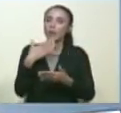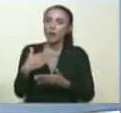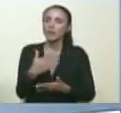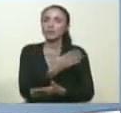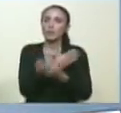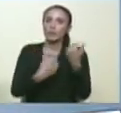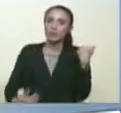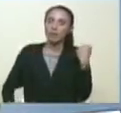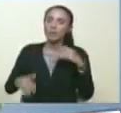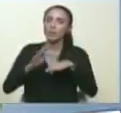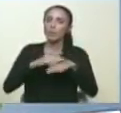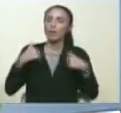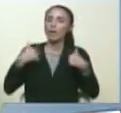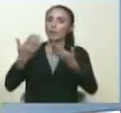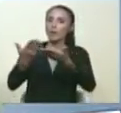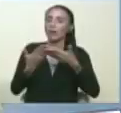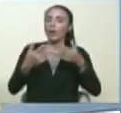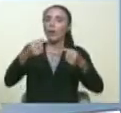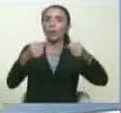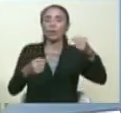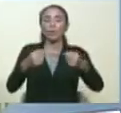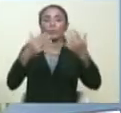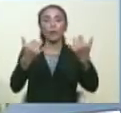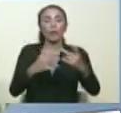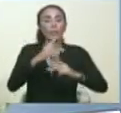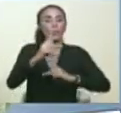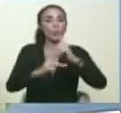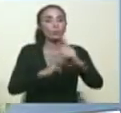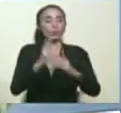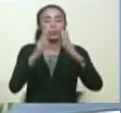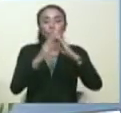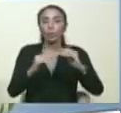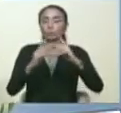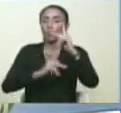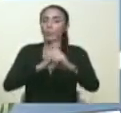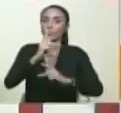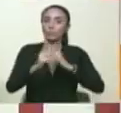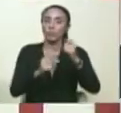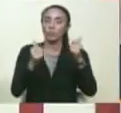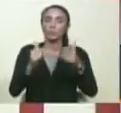Usted sabe lo feliz que me hizo. Y ahora saca todos sus productos. ¿Verdad?